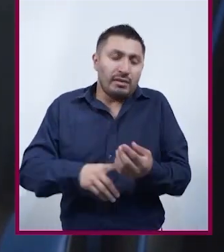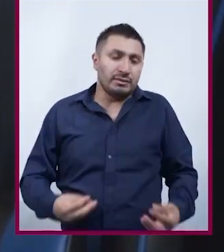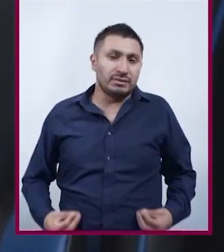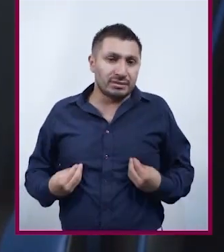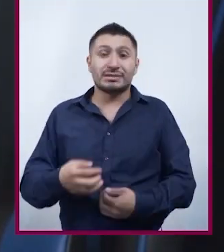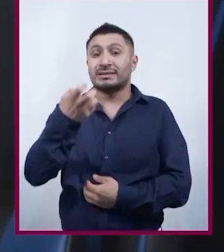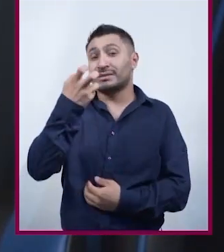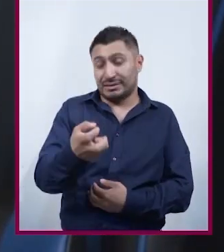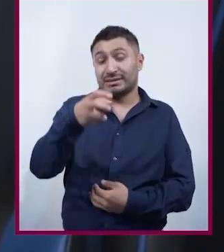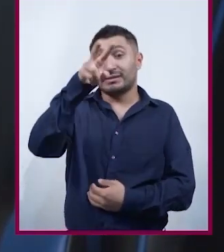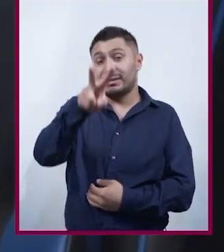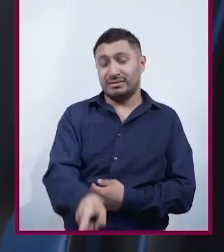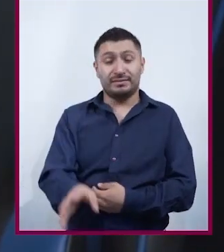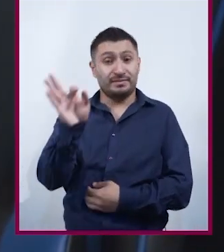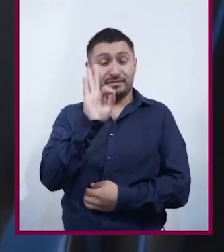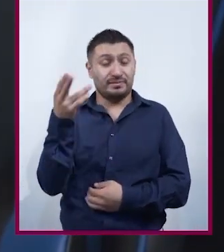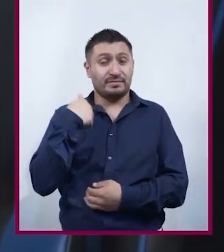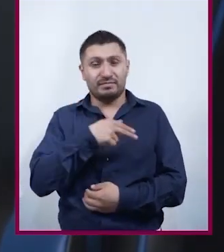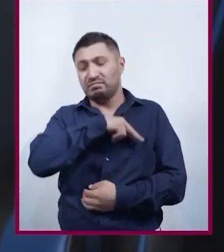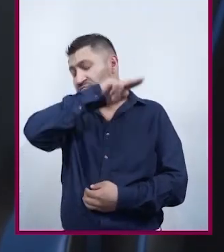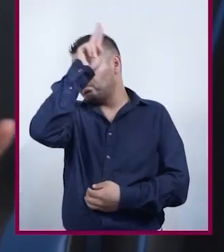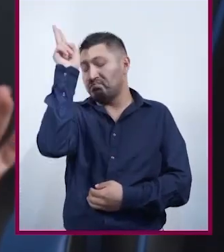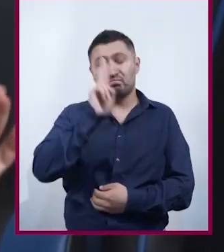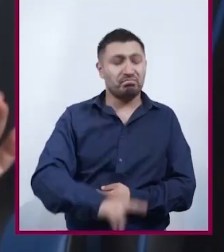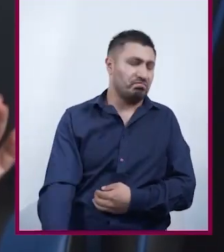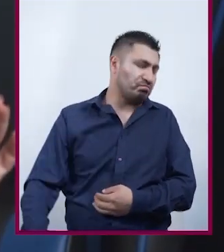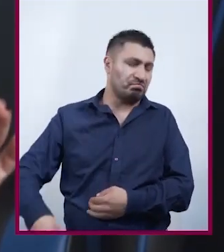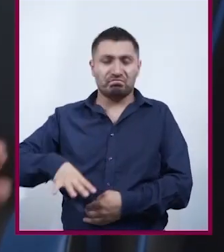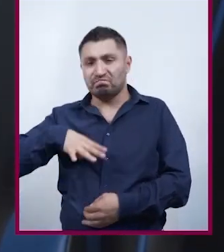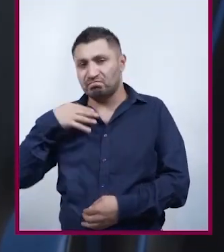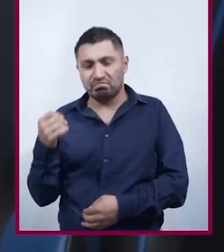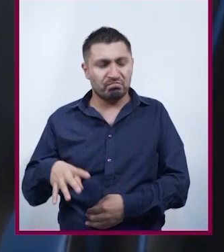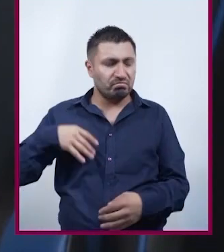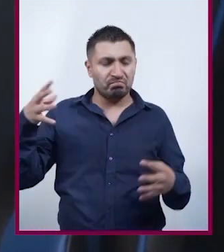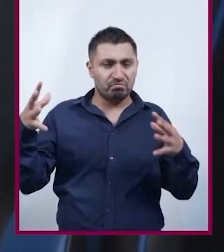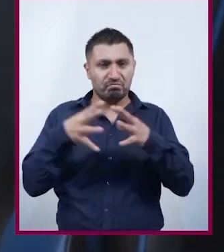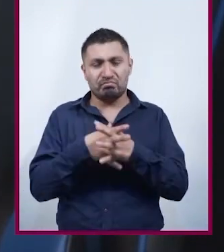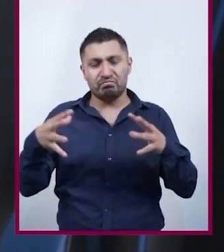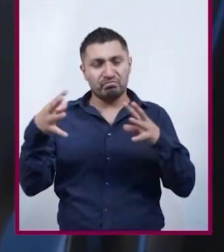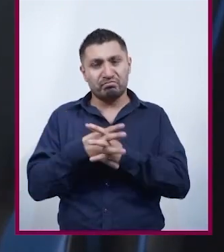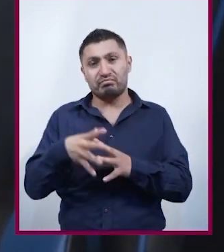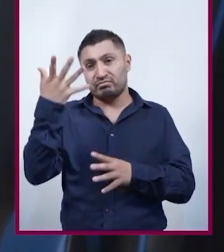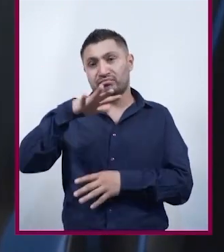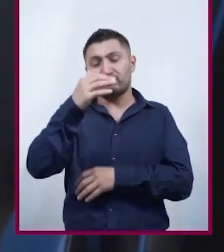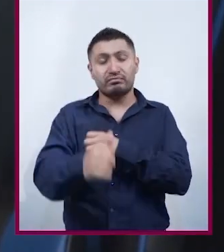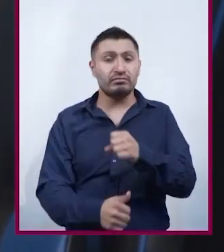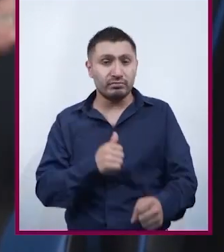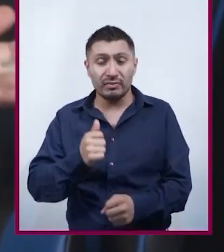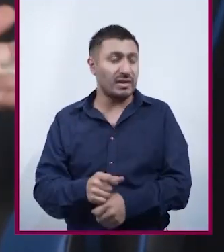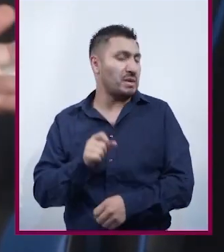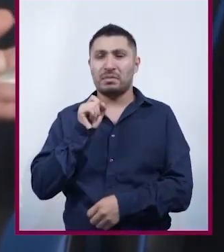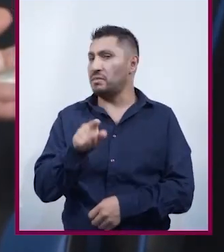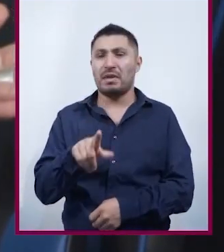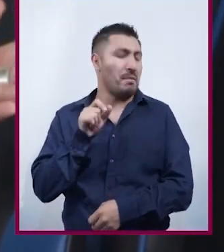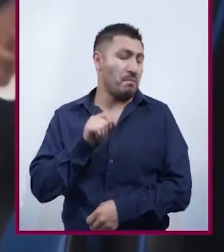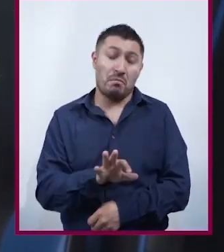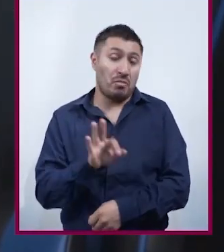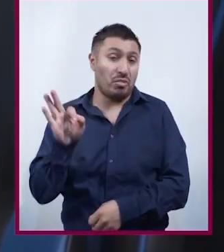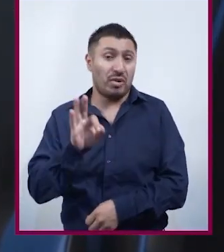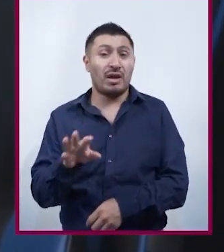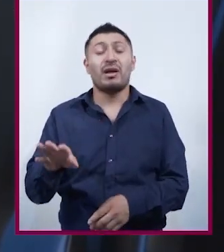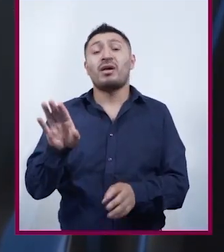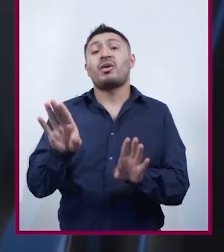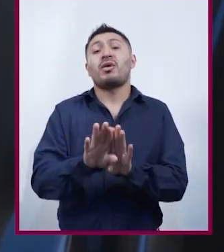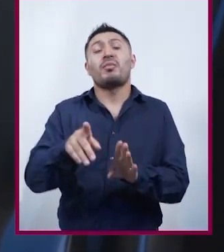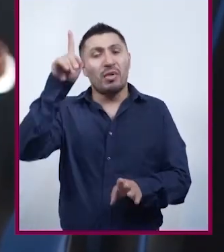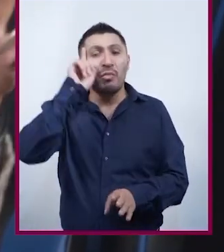Sí, es cierto que quizá nosotros nunca vamos a poder luchar en una guerra de 10 años, ni tampoco es probable